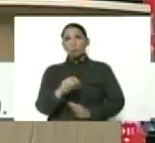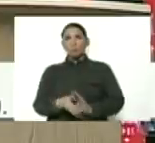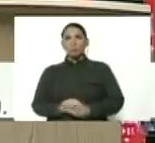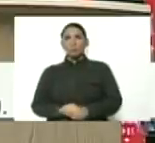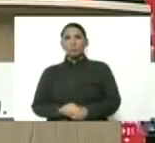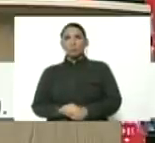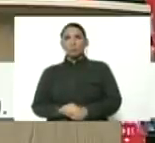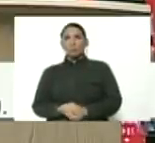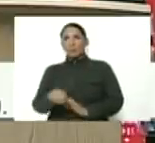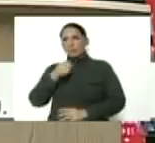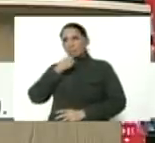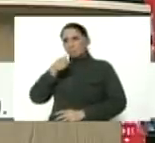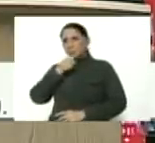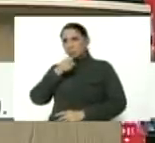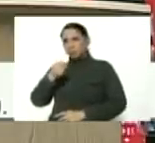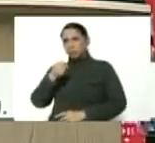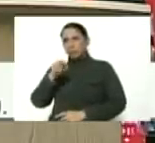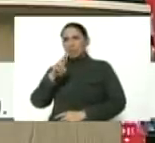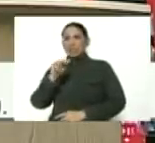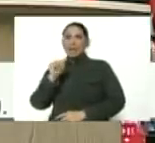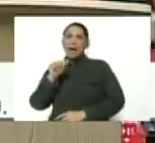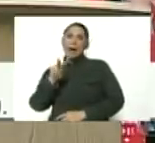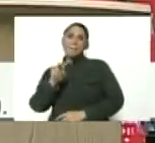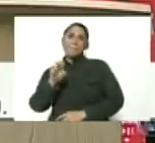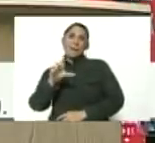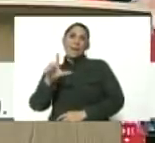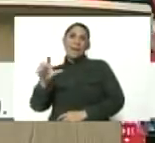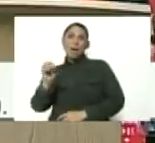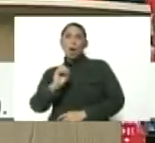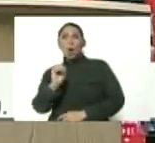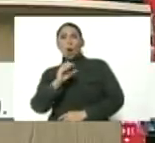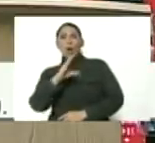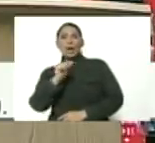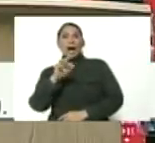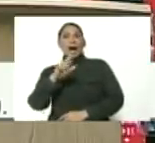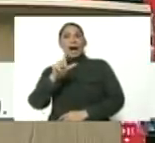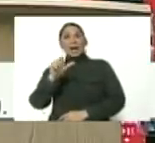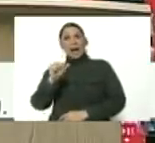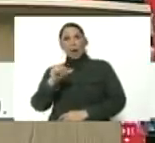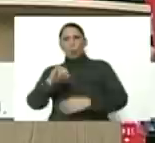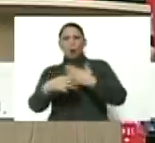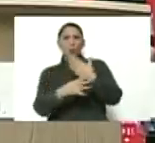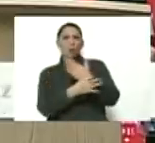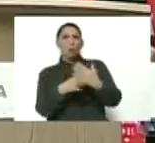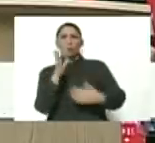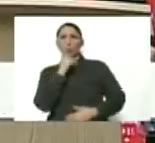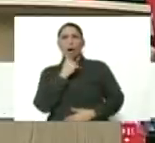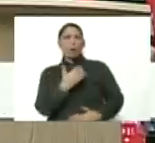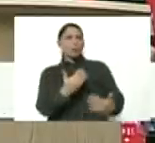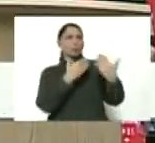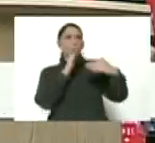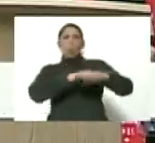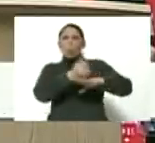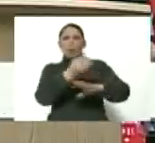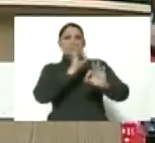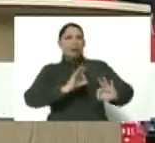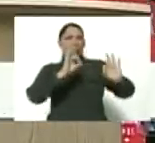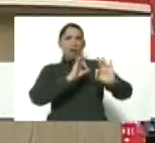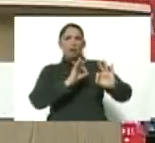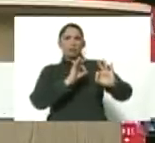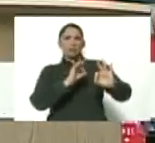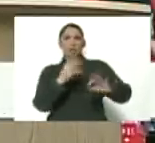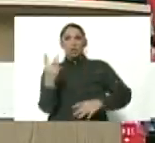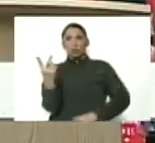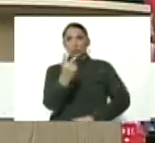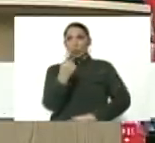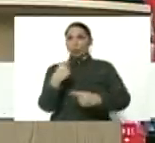o su periodista Ravel o Carla Angola que Juan Guaidó no tiene nada que ver, pues hay dos cosas que no sé cómo